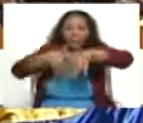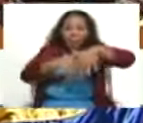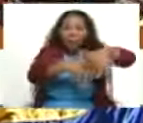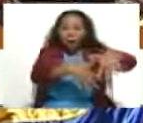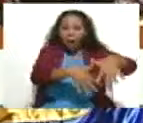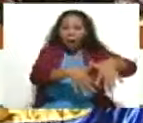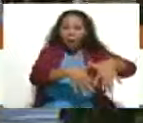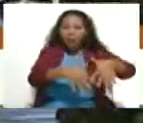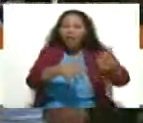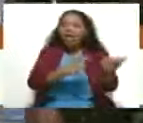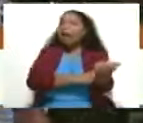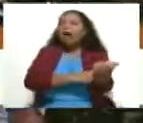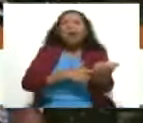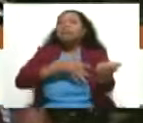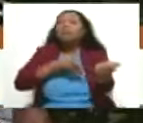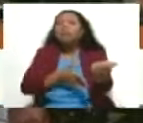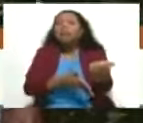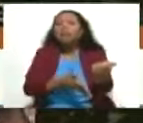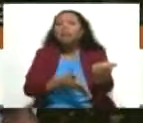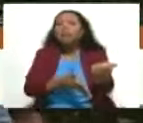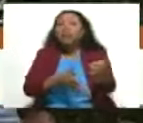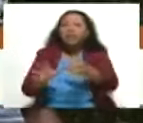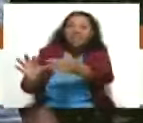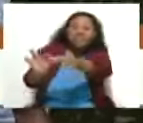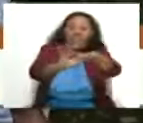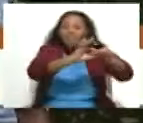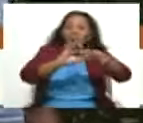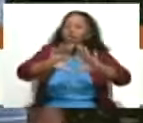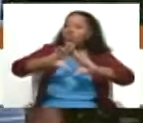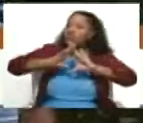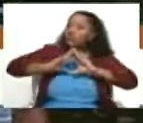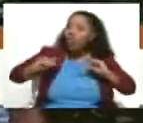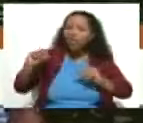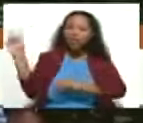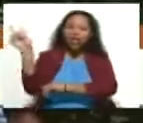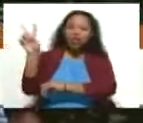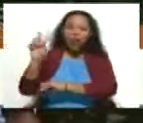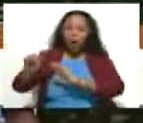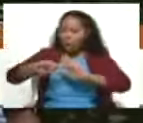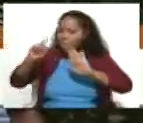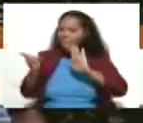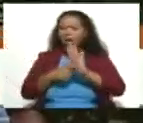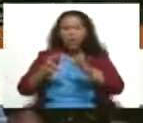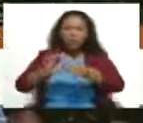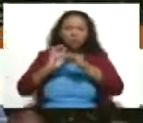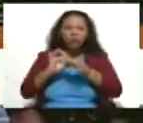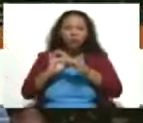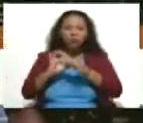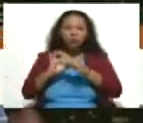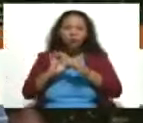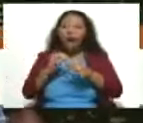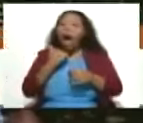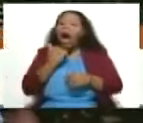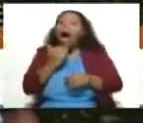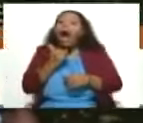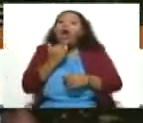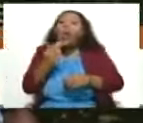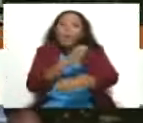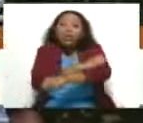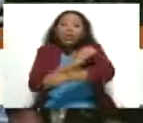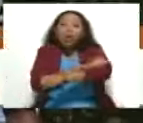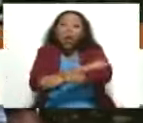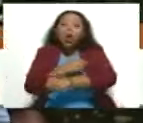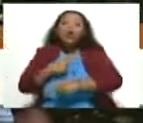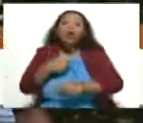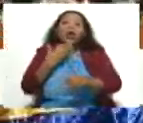Con un carácter de unidad nacional. Si aquí hay alguien de la oposición allá abajo, le pido que